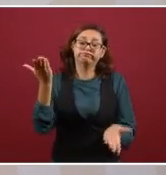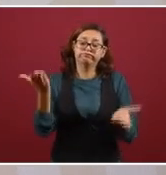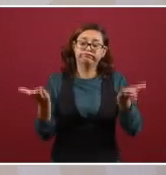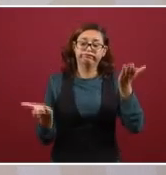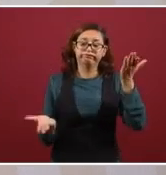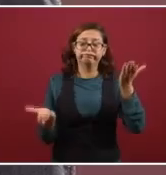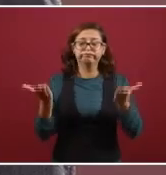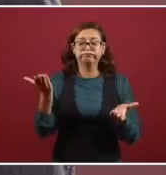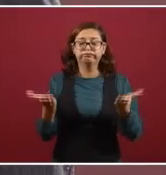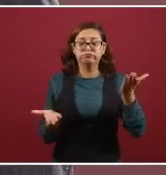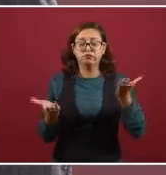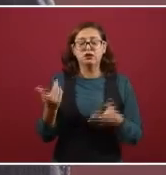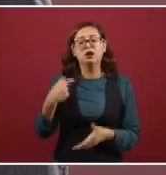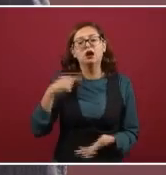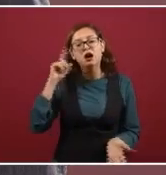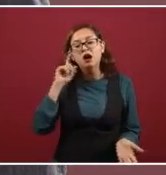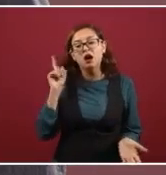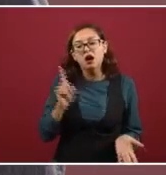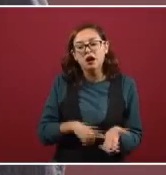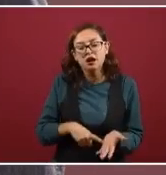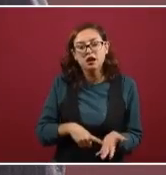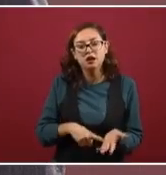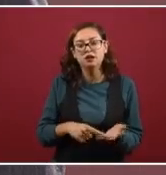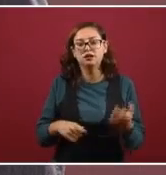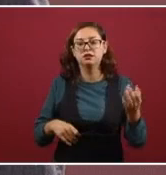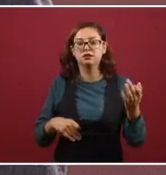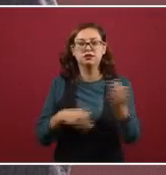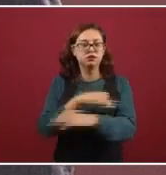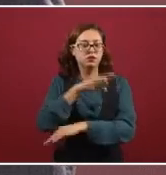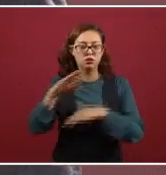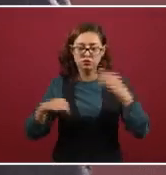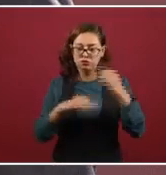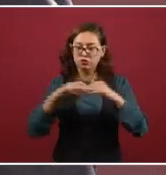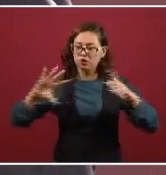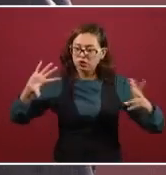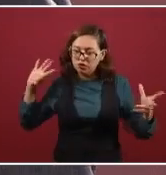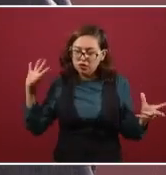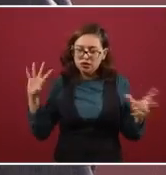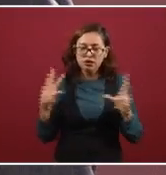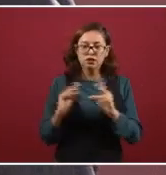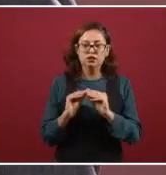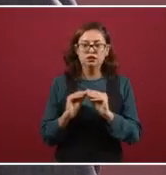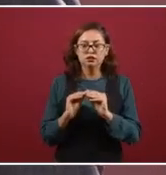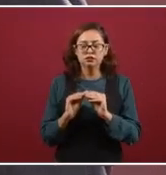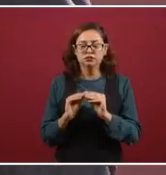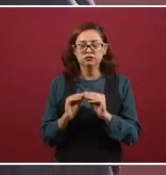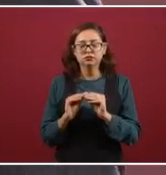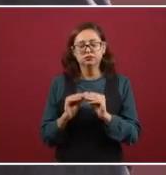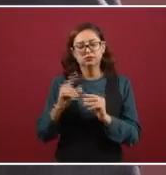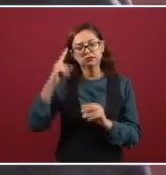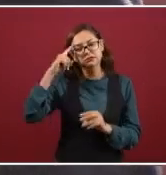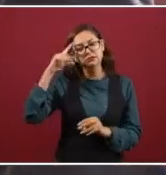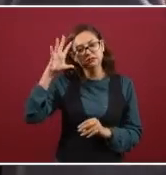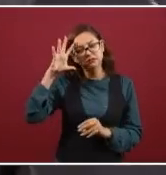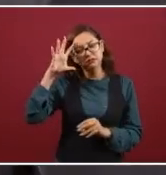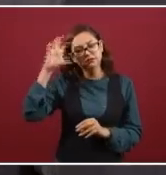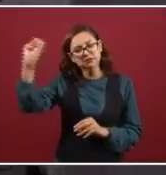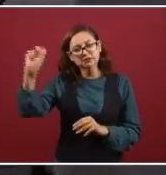Por eso yo creo que todo se resume en el concepto de